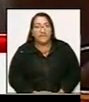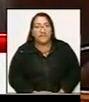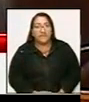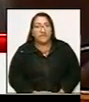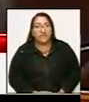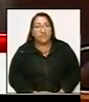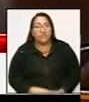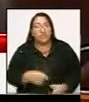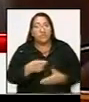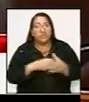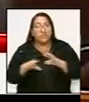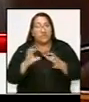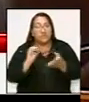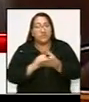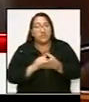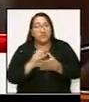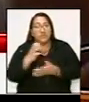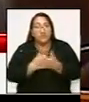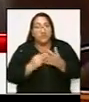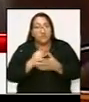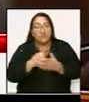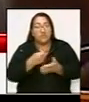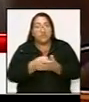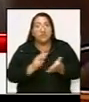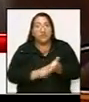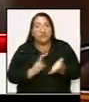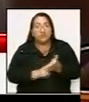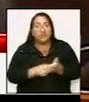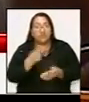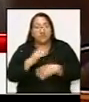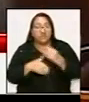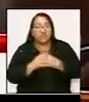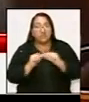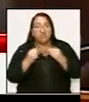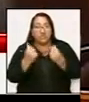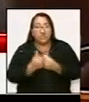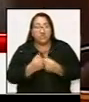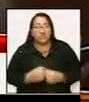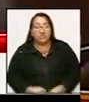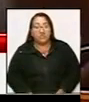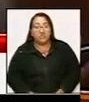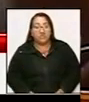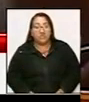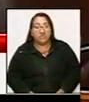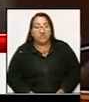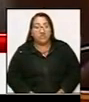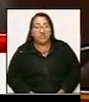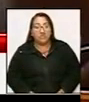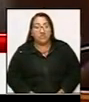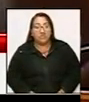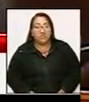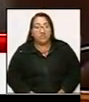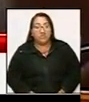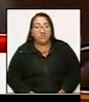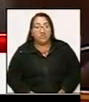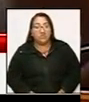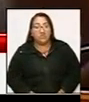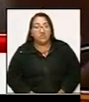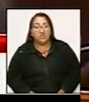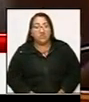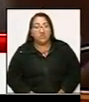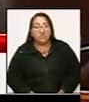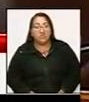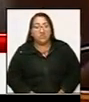es mantener el régimen de exoneraciones tributarias para sectores que ganan muchísimo dinero,